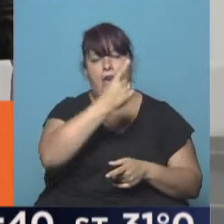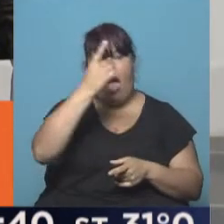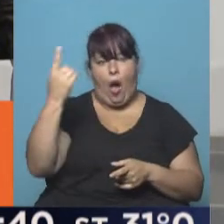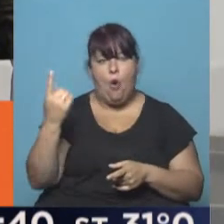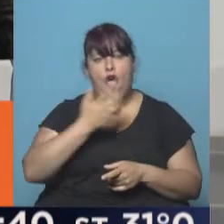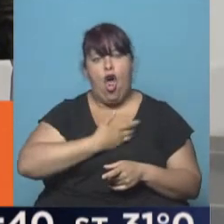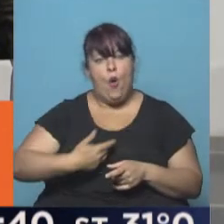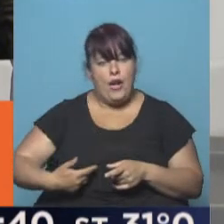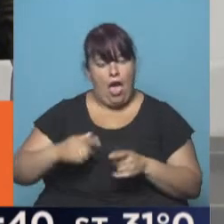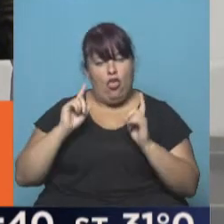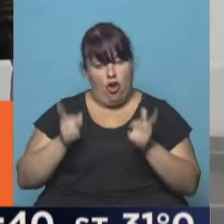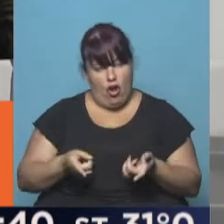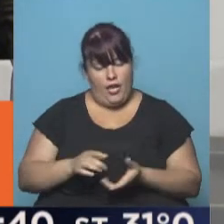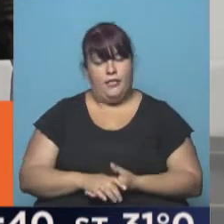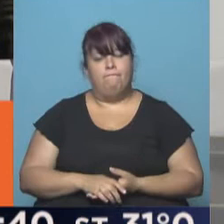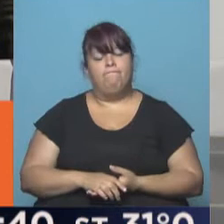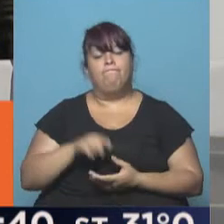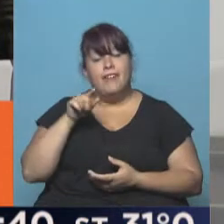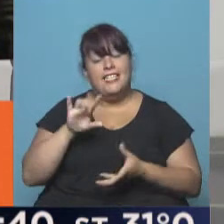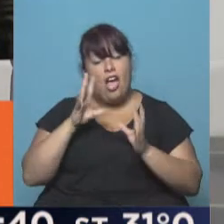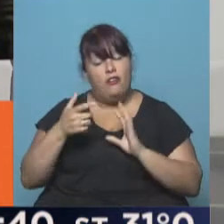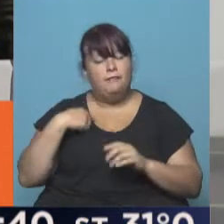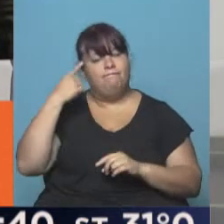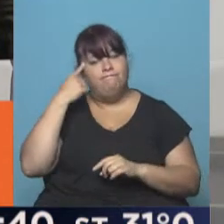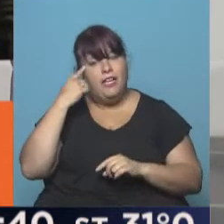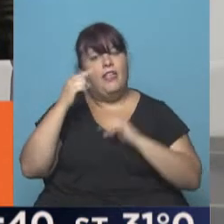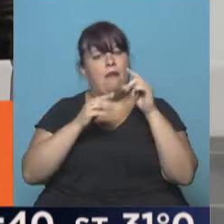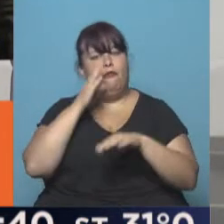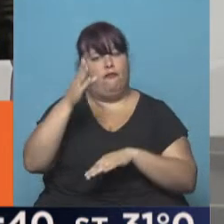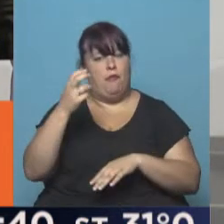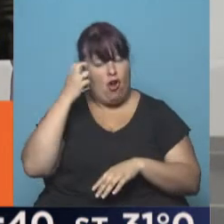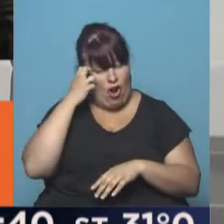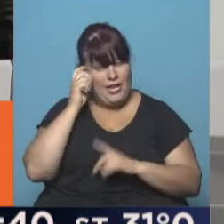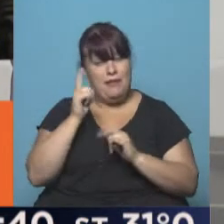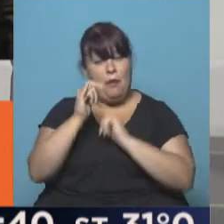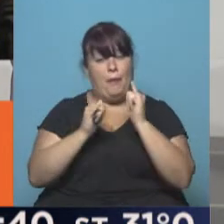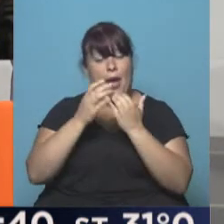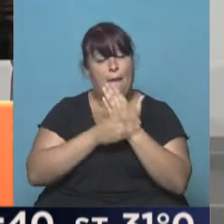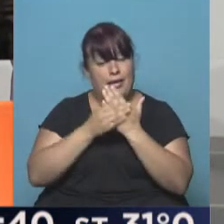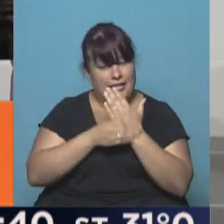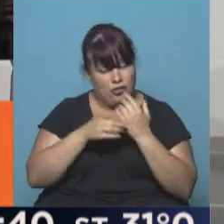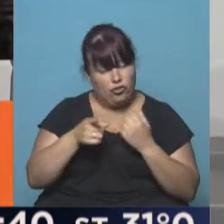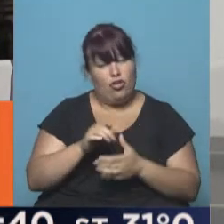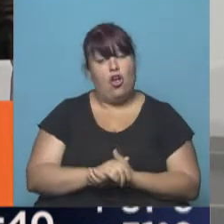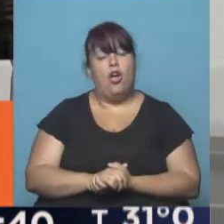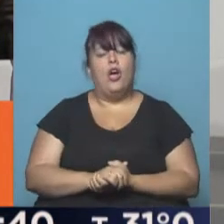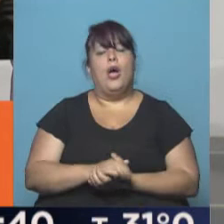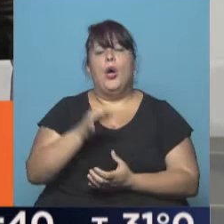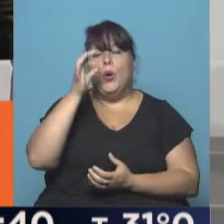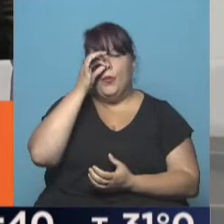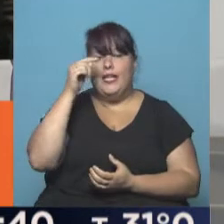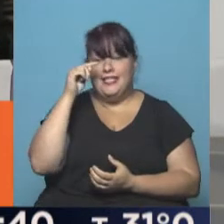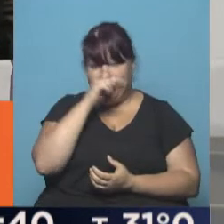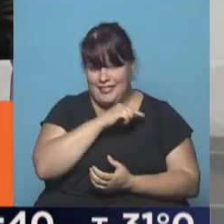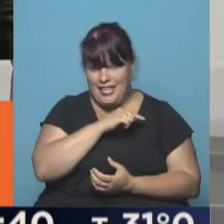los gobernadores, y con ese ánimo nosotros fuimos al Congreso. Como bien explicaba el ministro del Interior, los